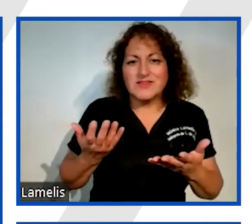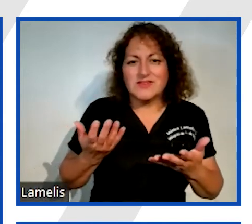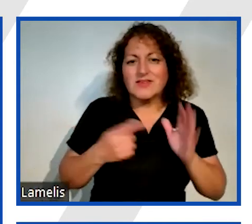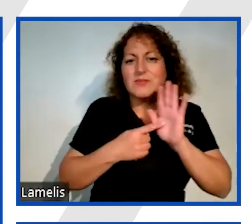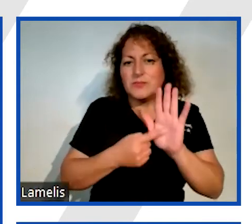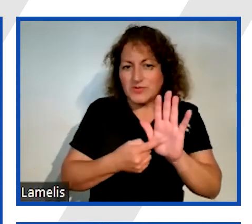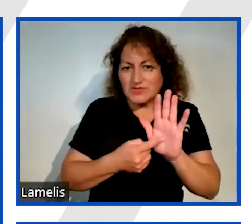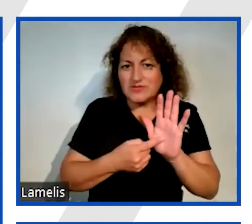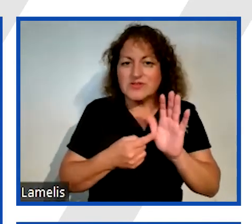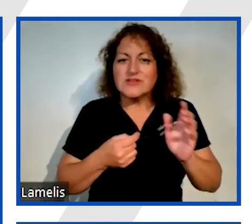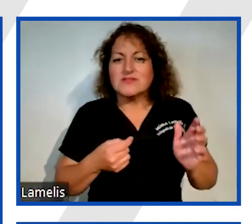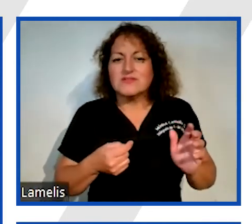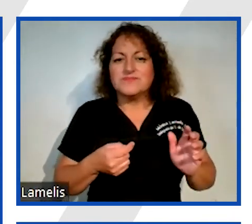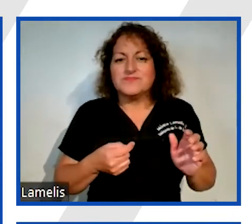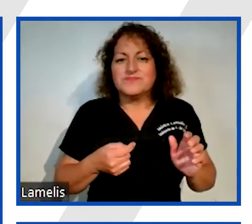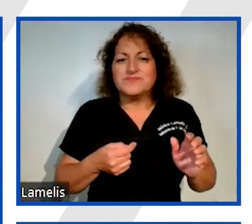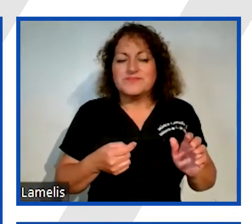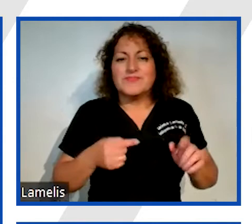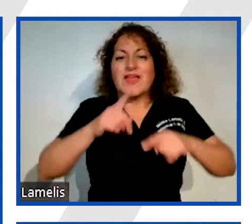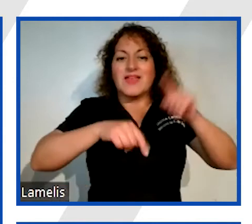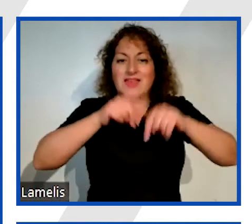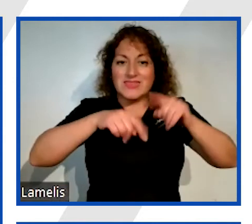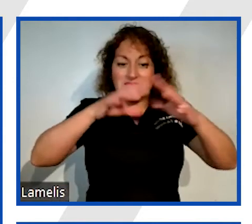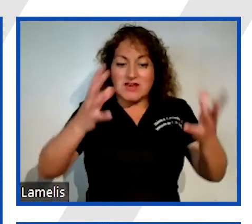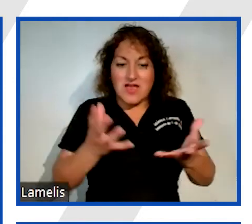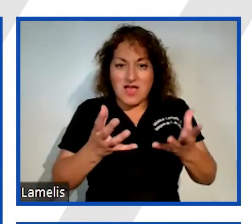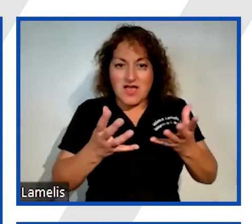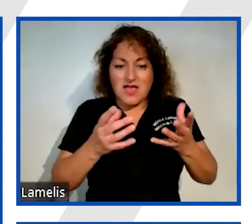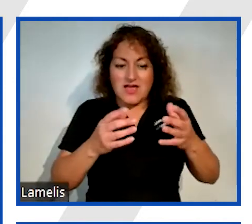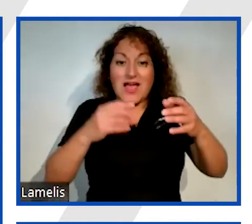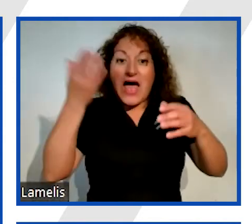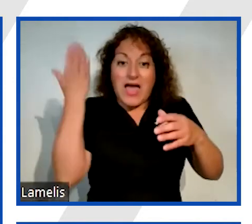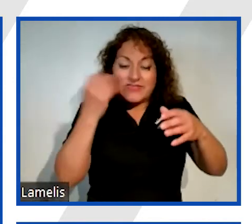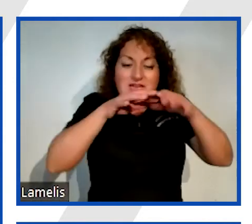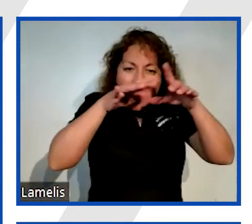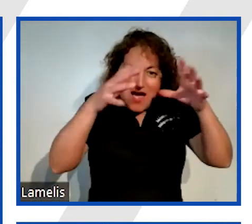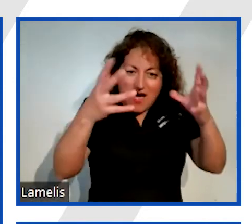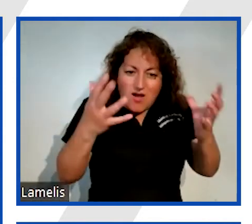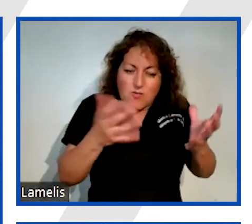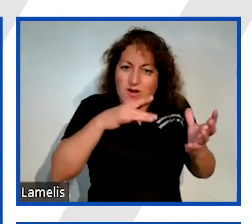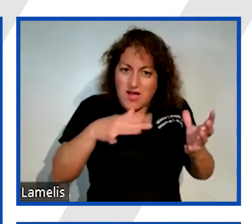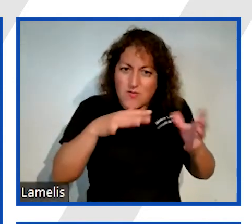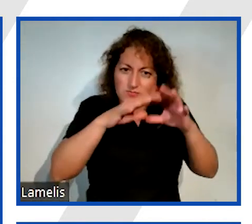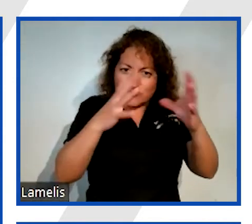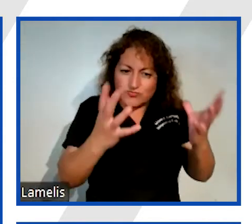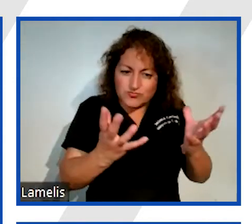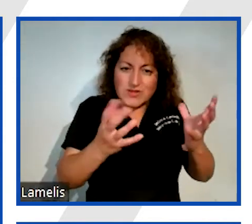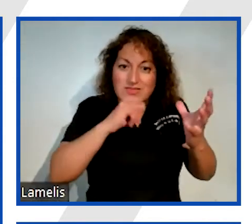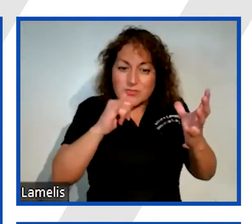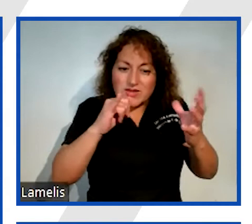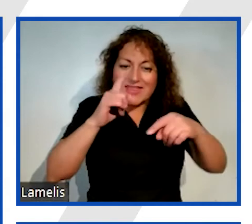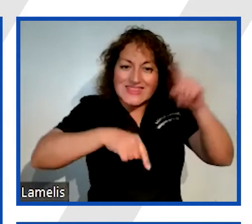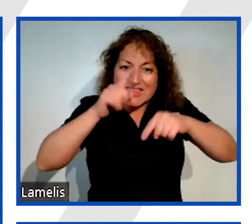de la tierra volvió a exponerse y salió del agua entonces esto es lo que yo le decía des por calidad si de la cianobacteria entonces por qué